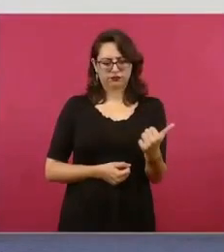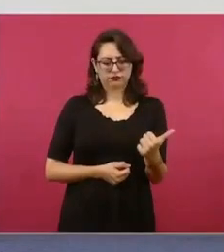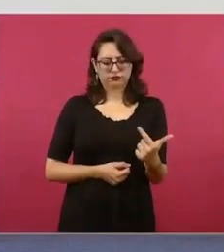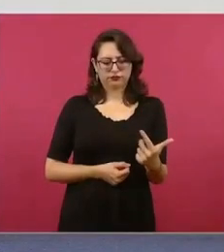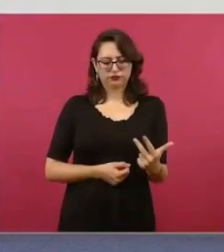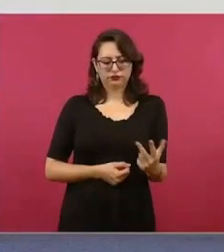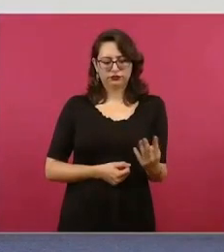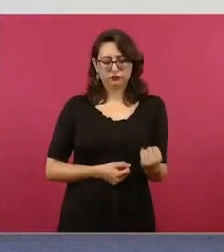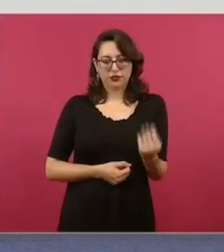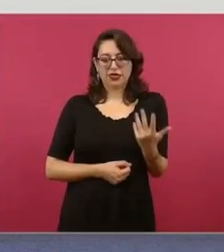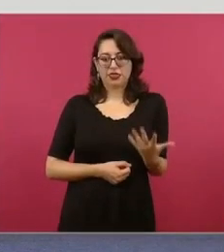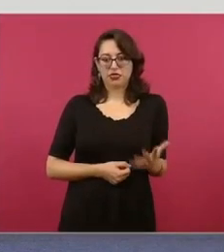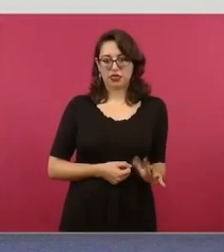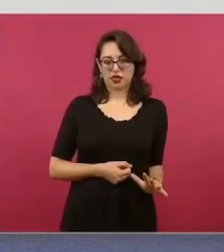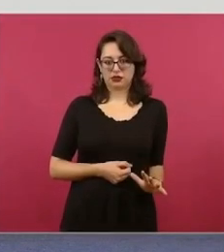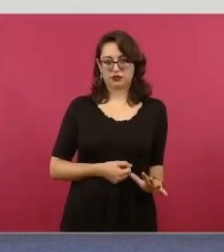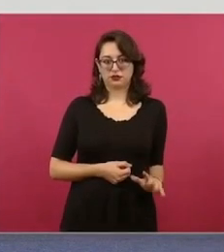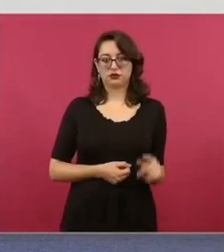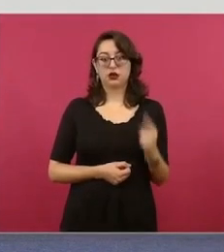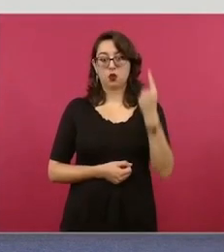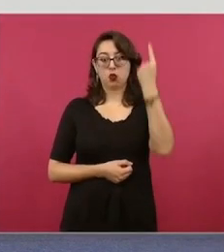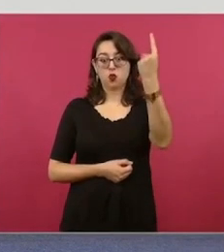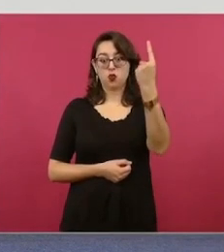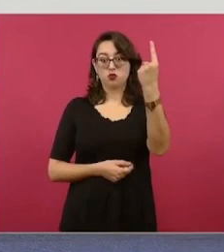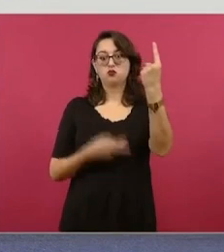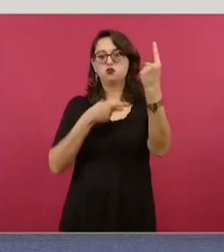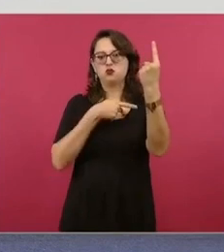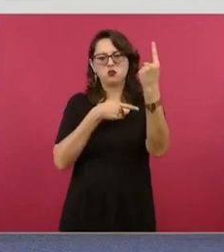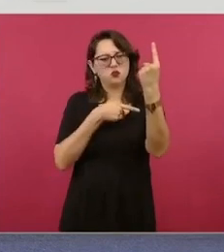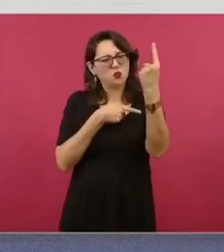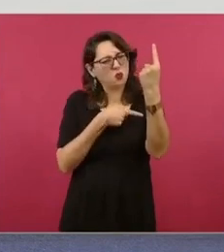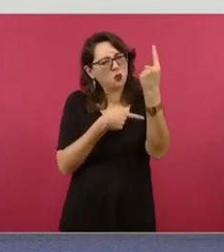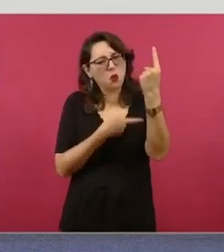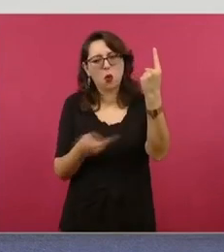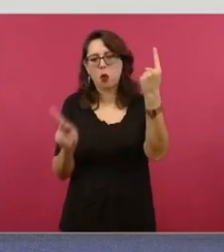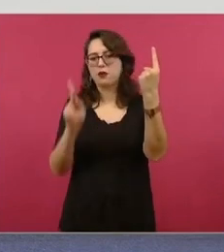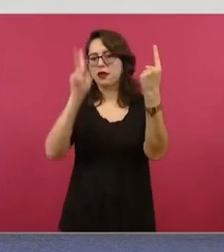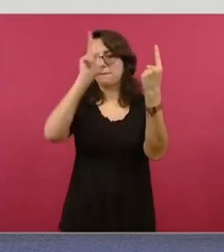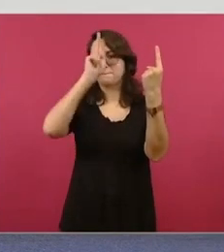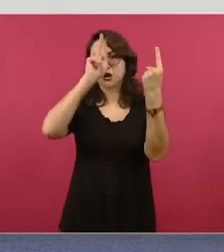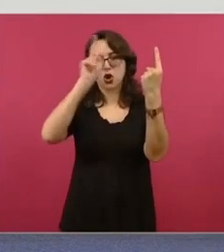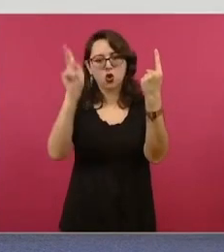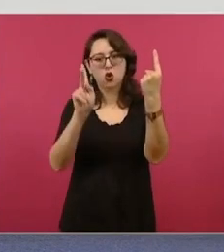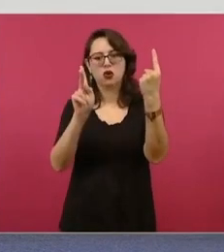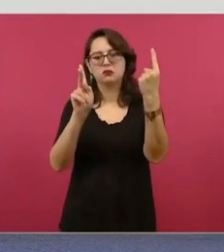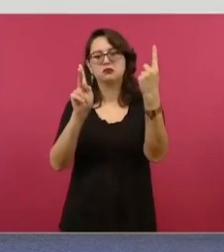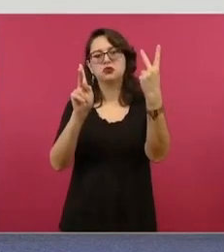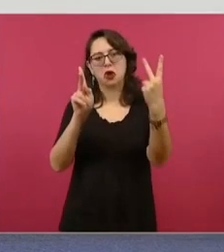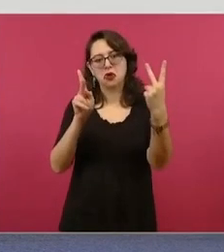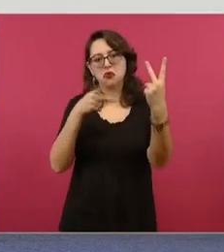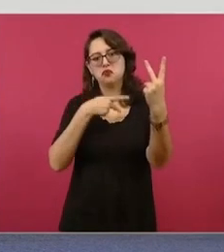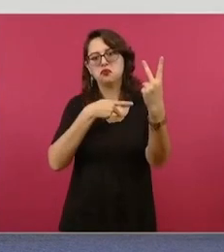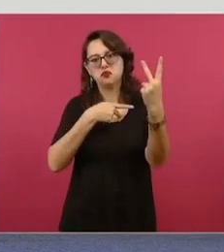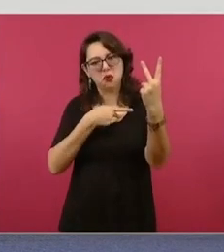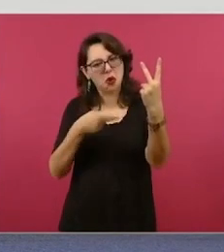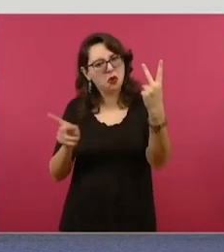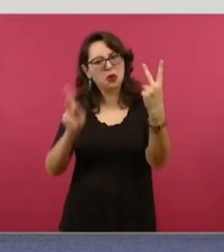menos pobre, pobre, pobre. Ya a partir del